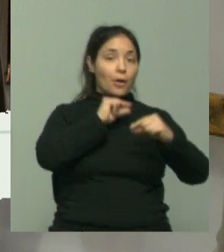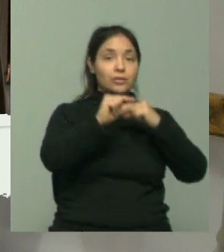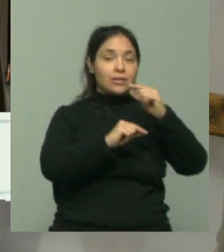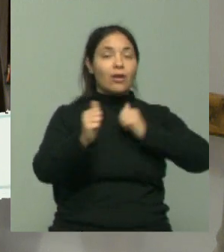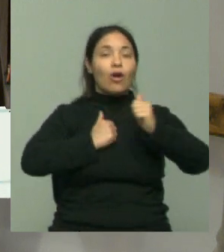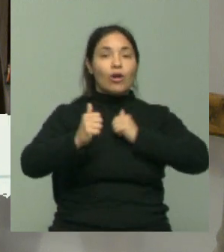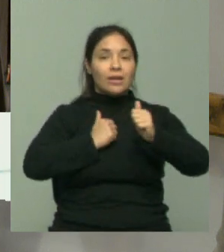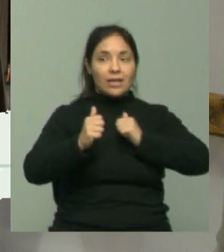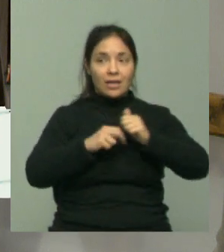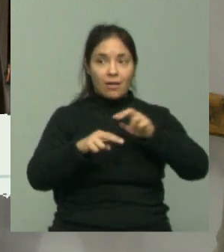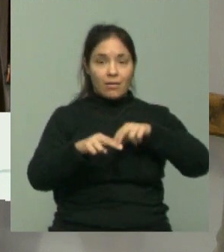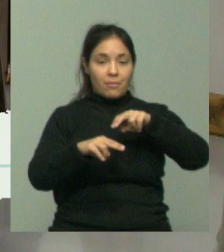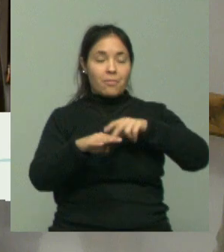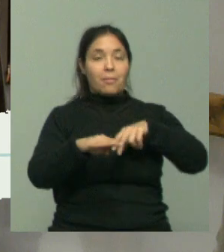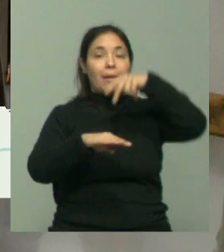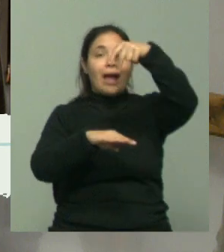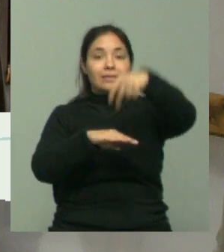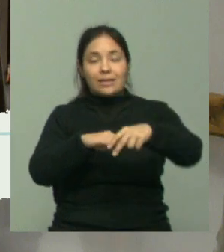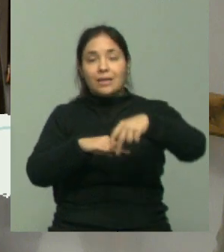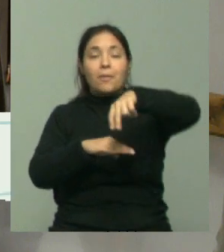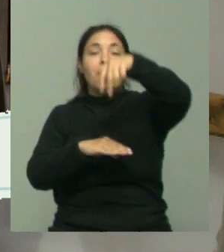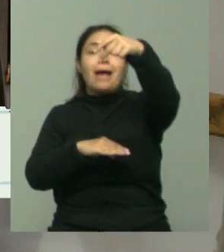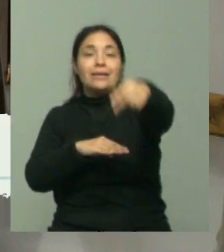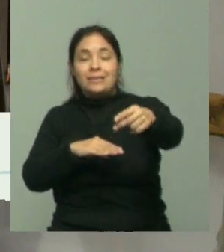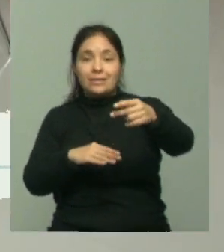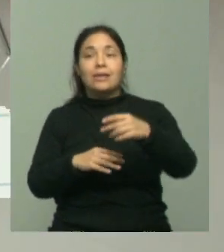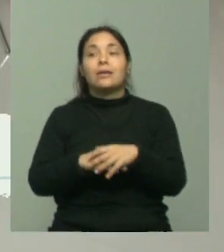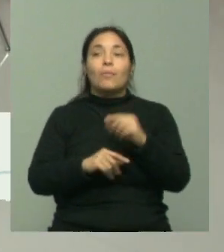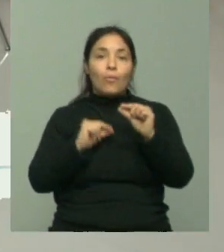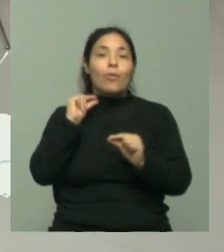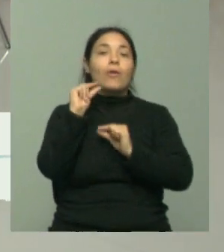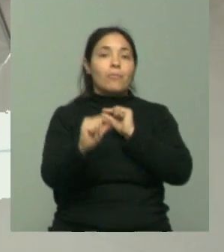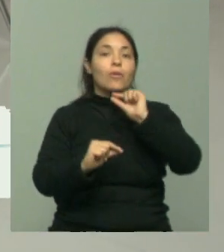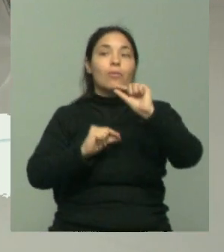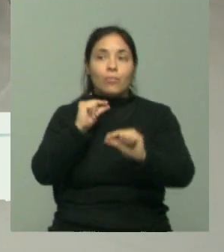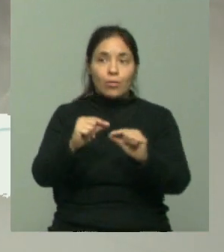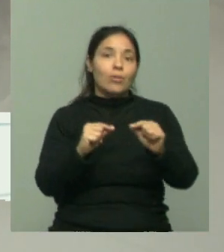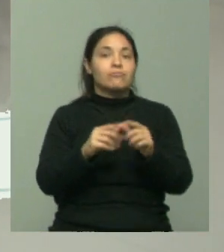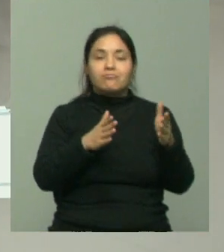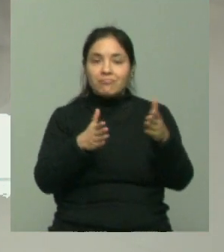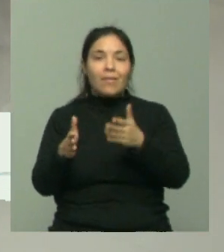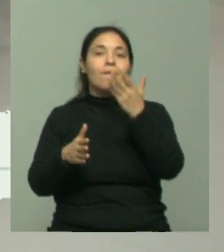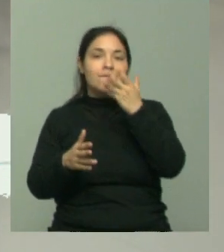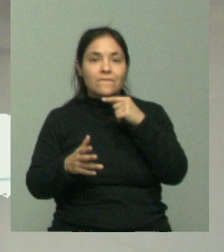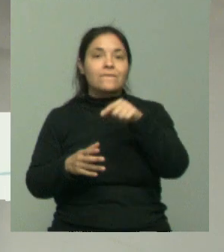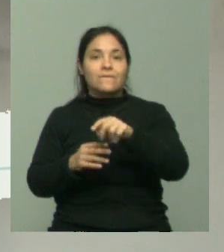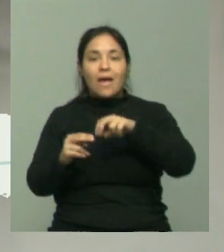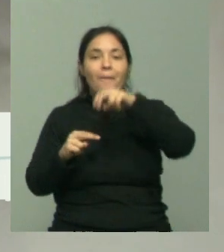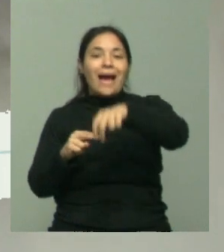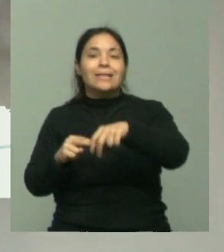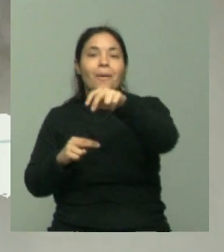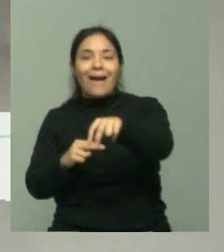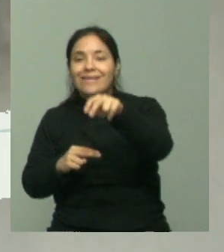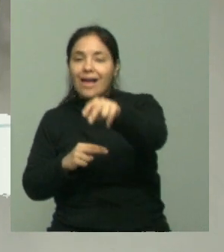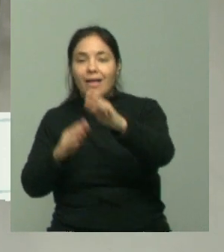las vallas, saltaba en alto y de a poquito se fue yendo más para las vallas y bueno, se fue